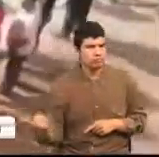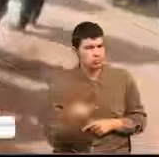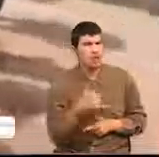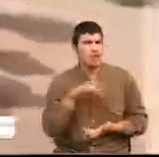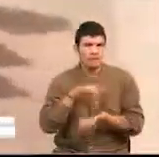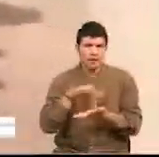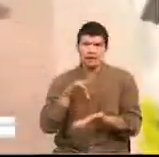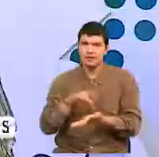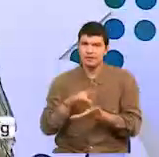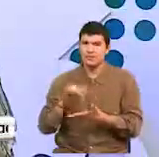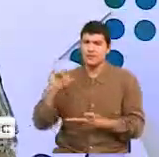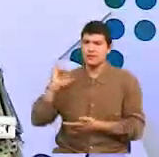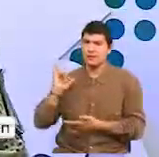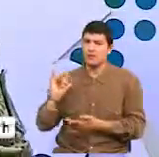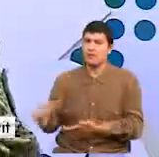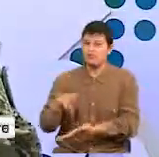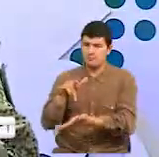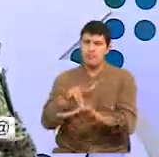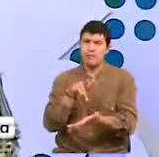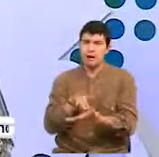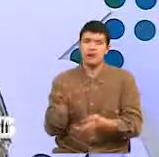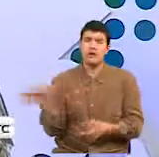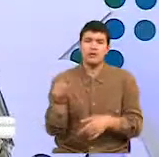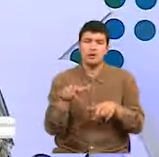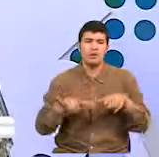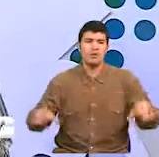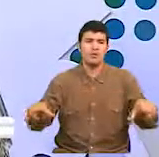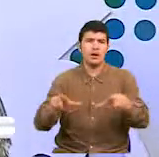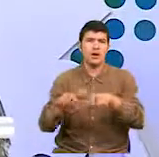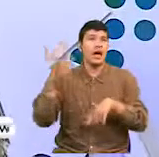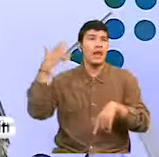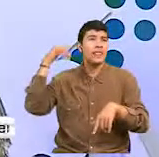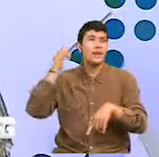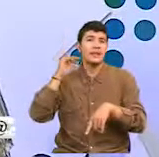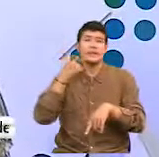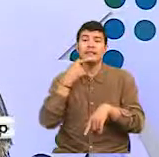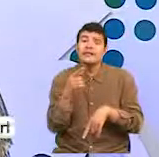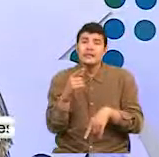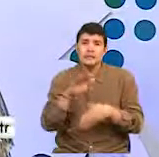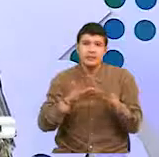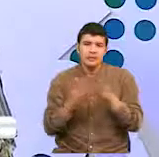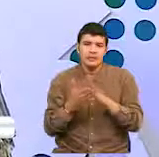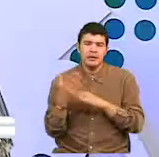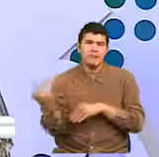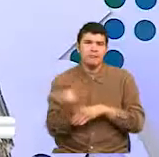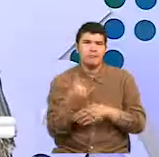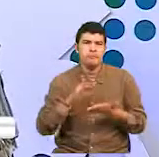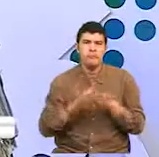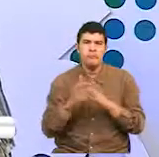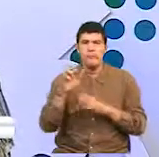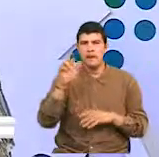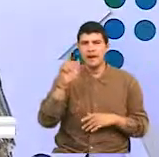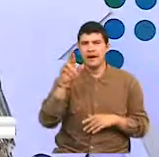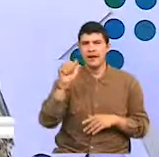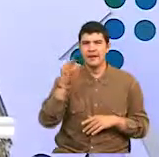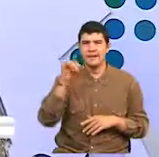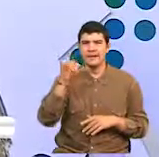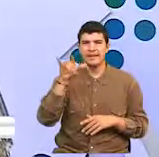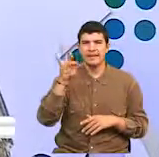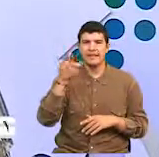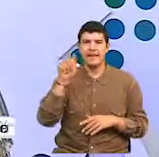sitios donde supuestamente hubo presencia de paramilitares o mal llamados paramilitares,